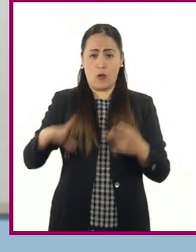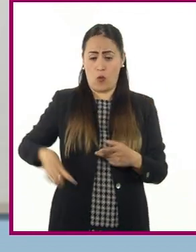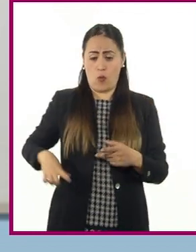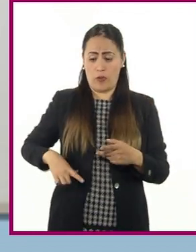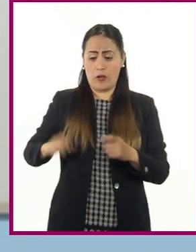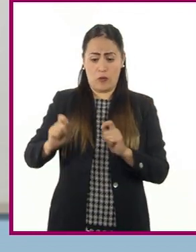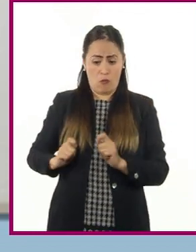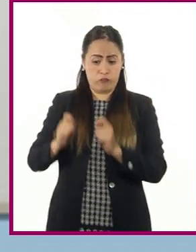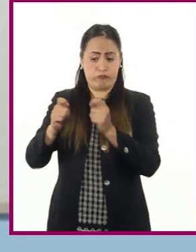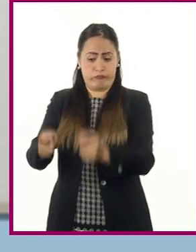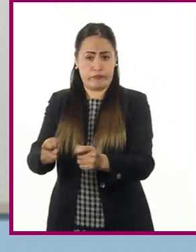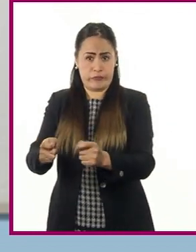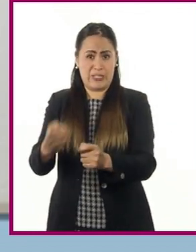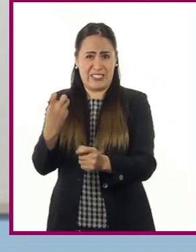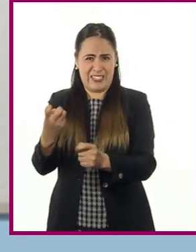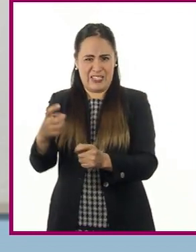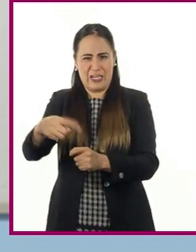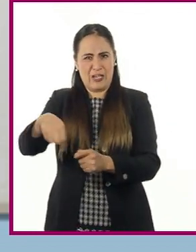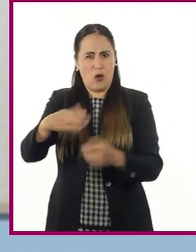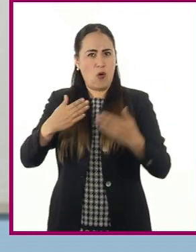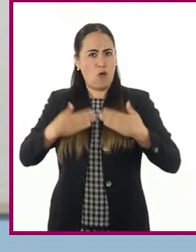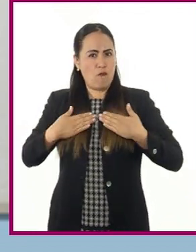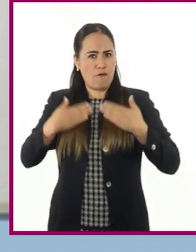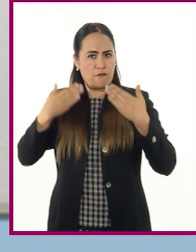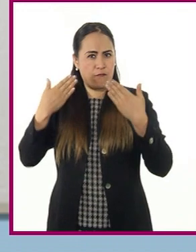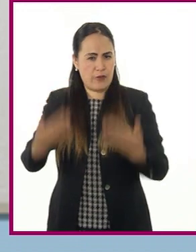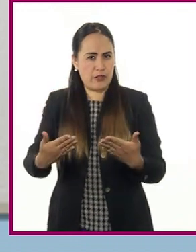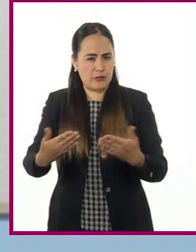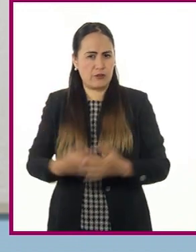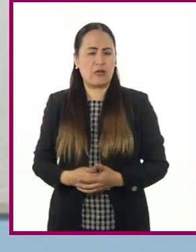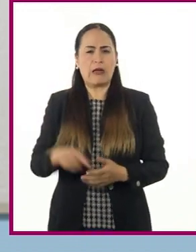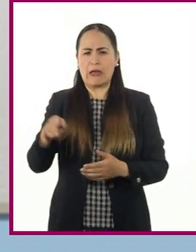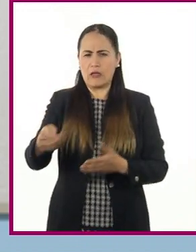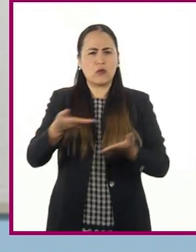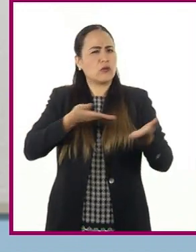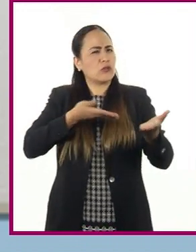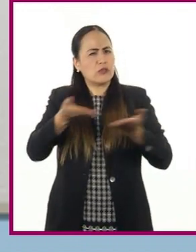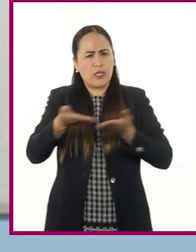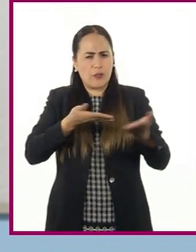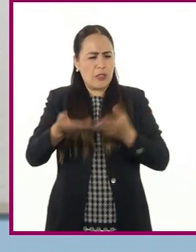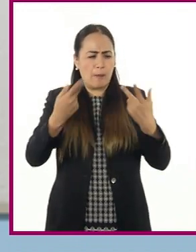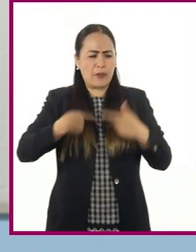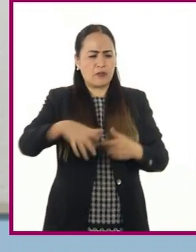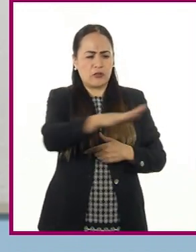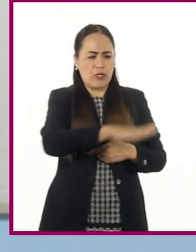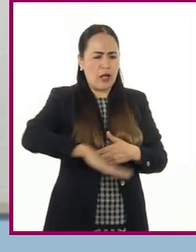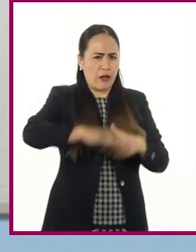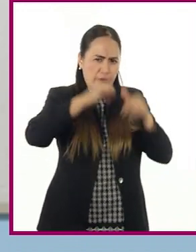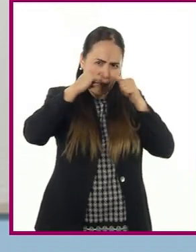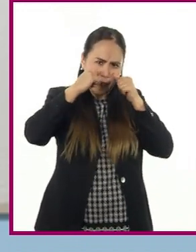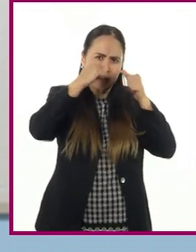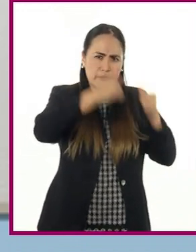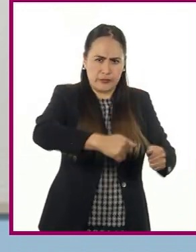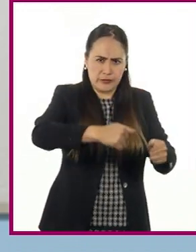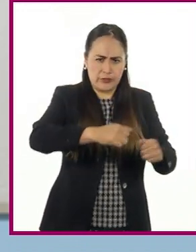les ha conferido, tienen una vocación absoluta de servicio a la sociedad y satisfacen el interés superior